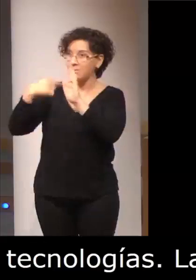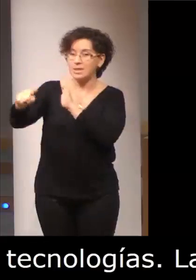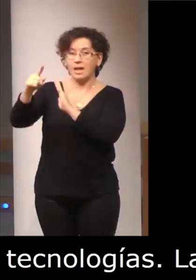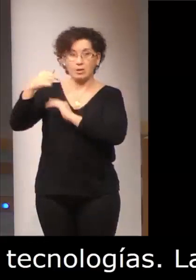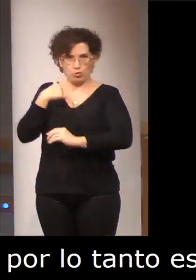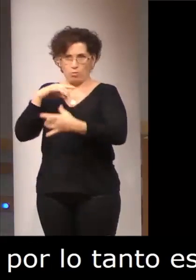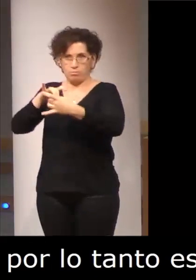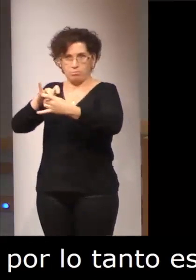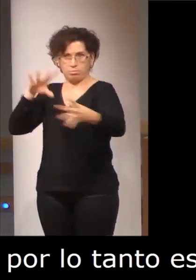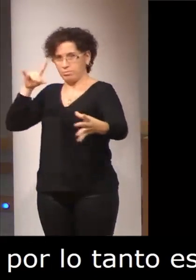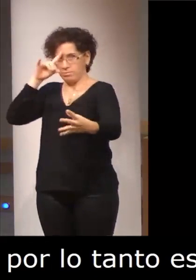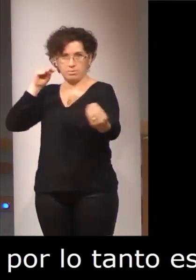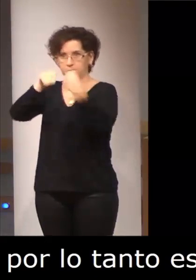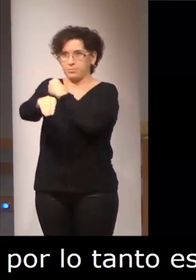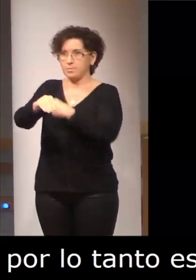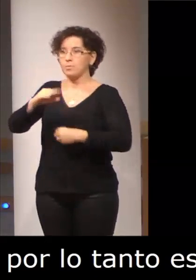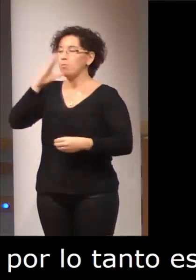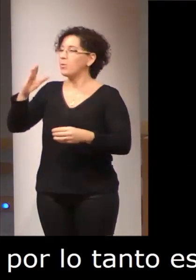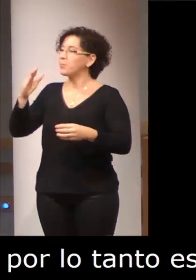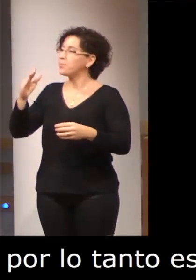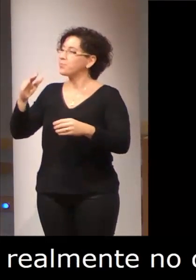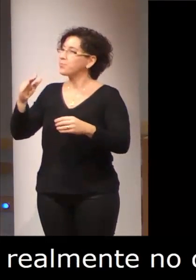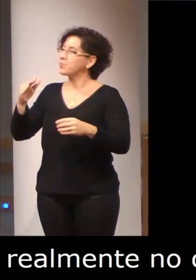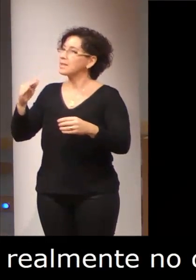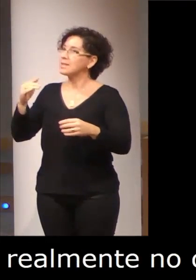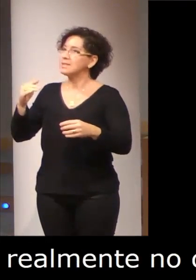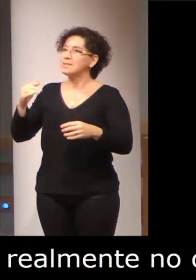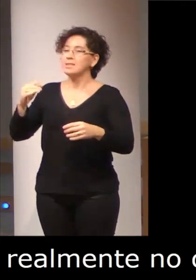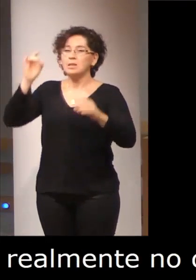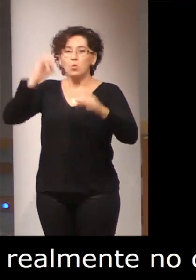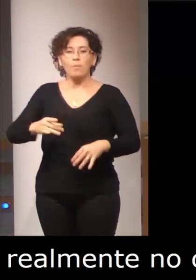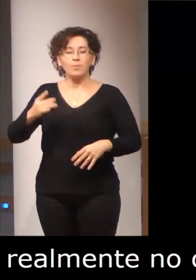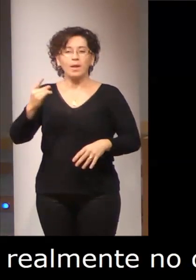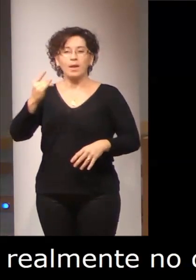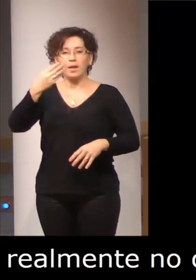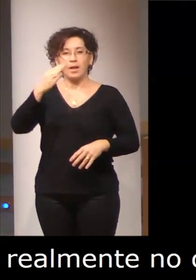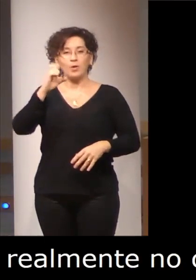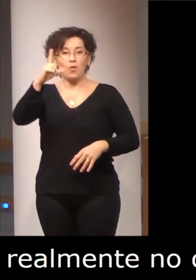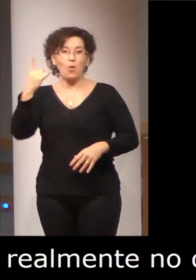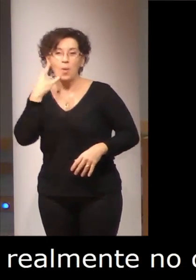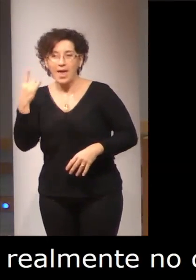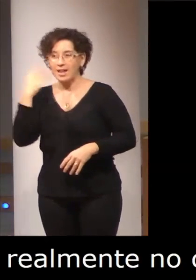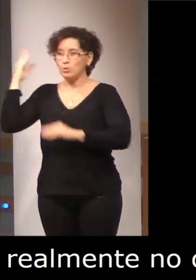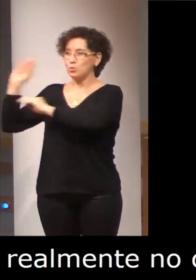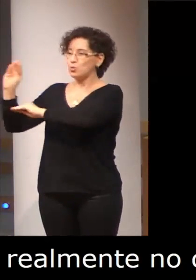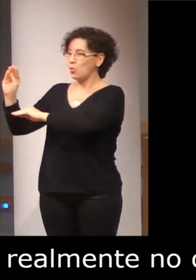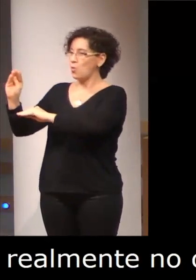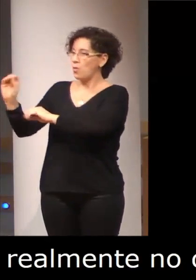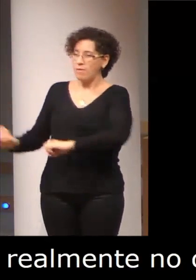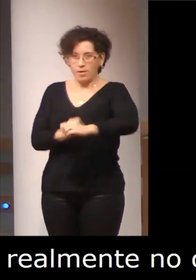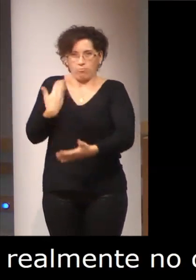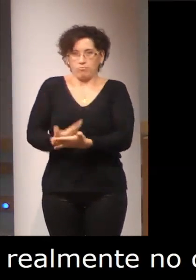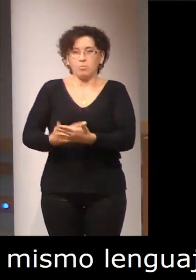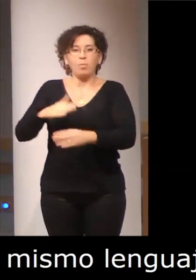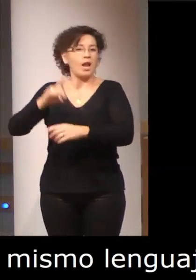comparto, porque es el mismo lenguaje que Alexander Graham Bell defendía cuando defendía métodos eugenésicos para acabar con la